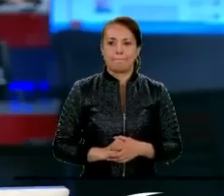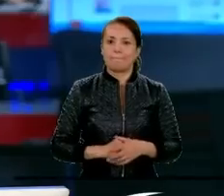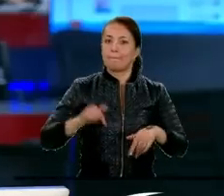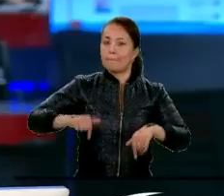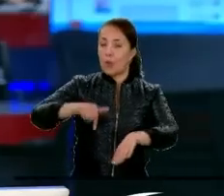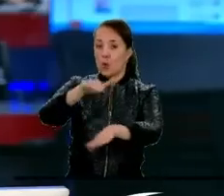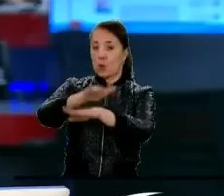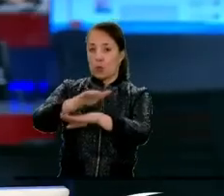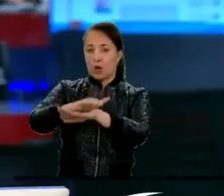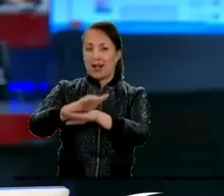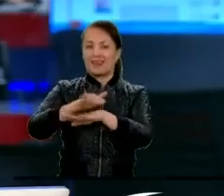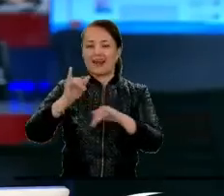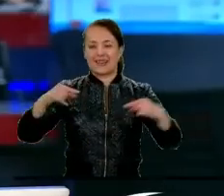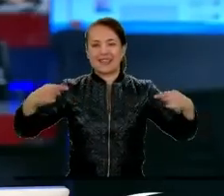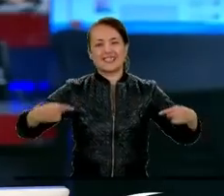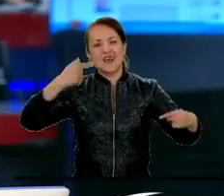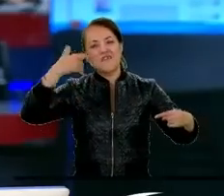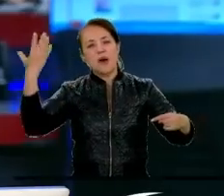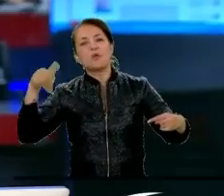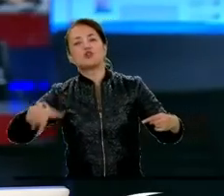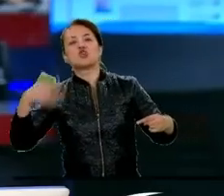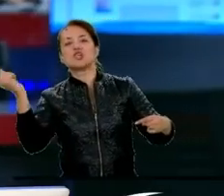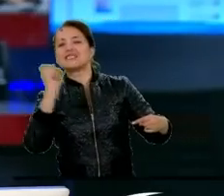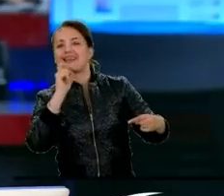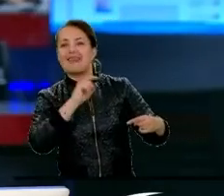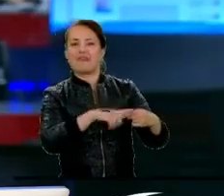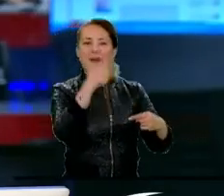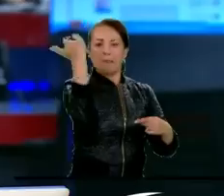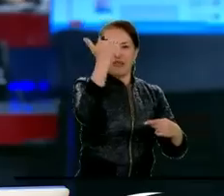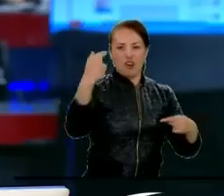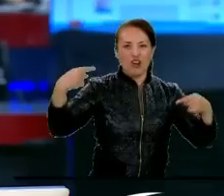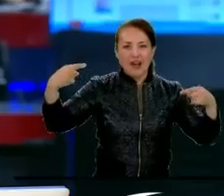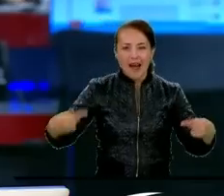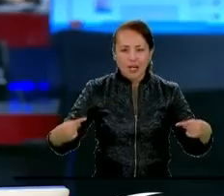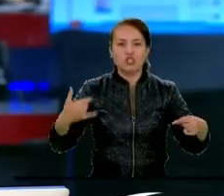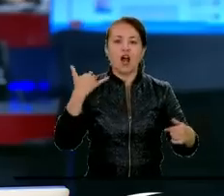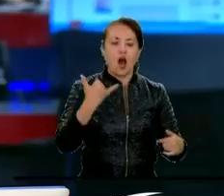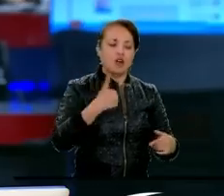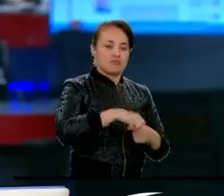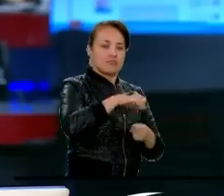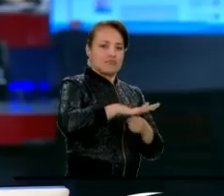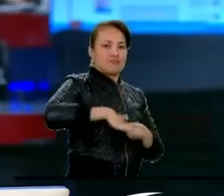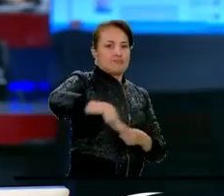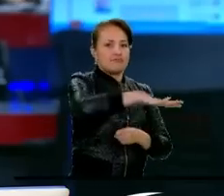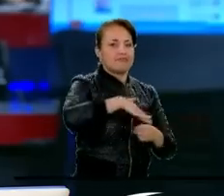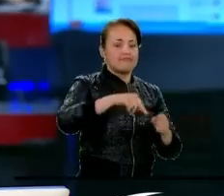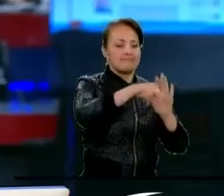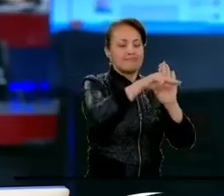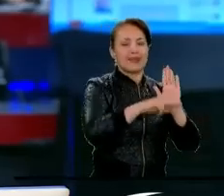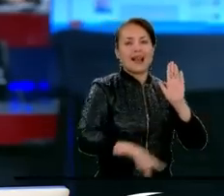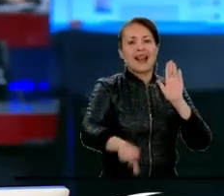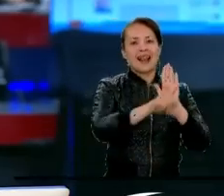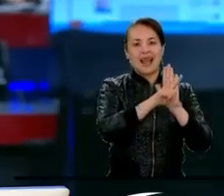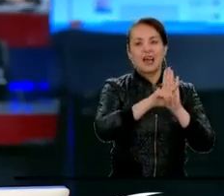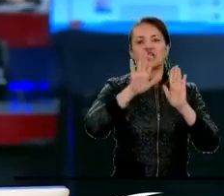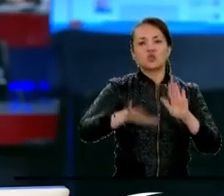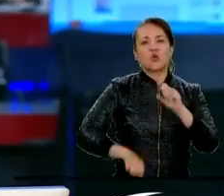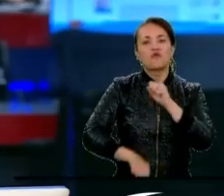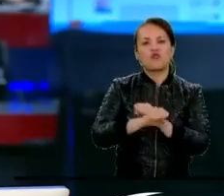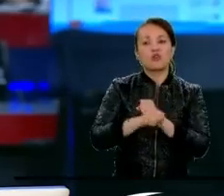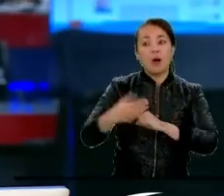Esta tarde, con el clásico entre Santa Fe y Millonarios, el distrito aplicará la ley del fútbol, que sanciona drásticamente a los hinchas con